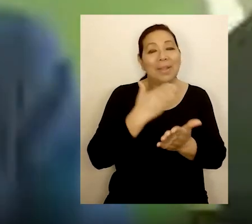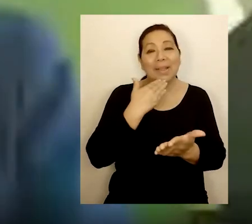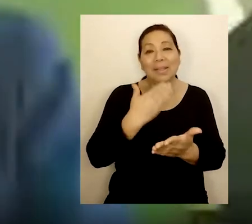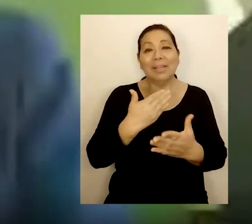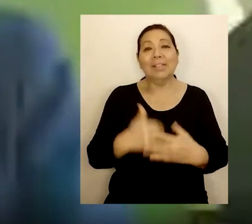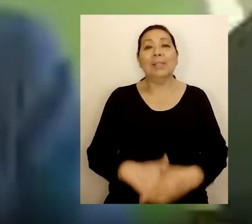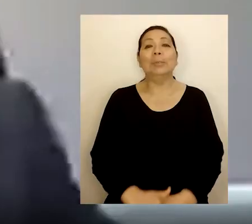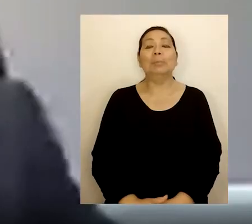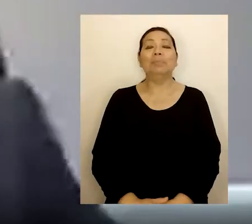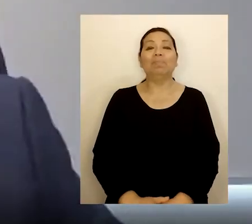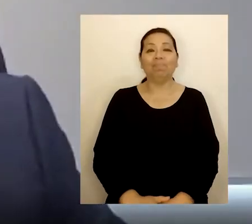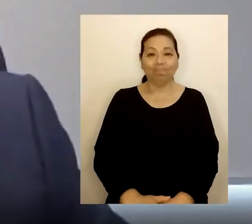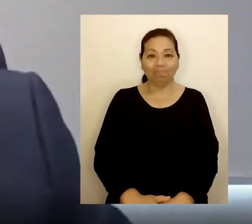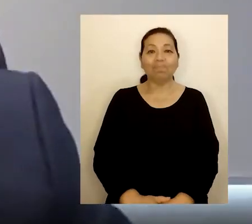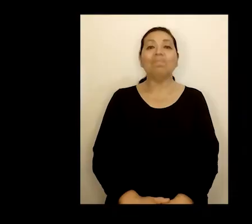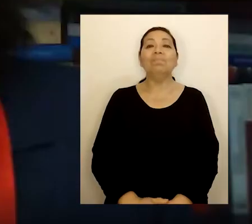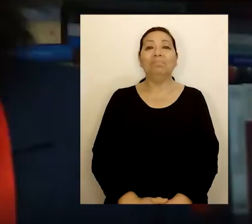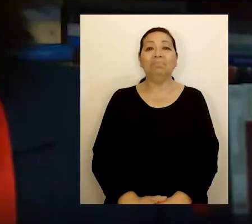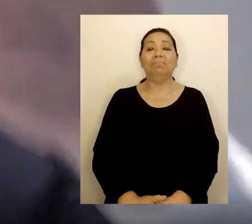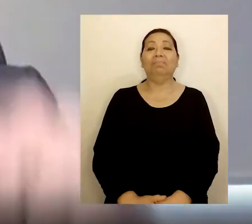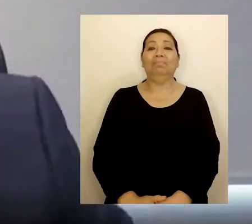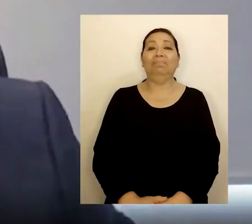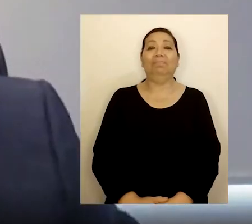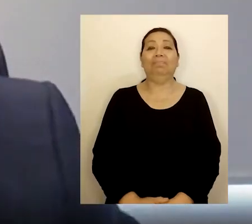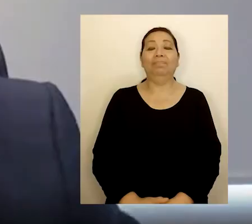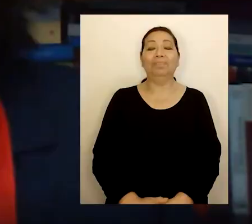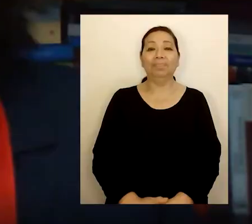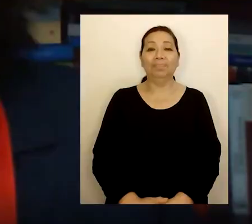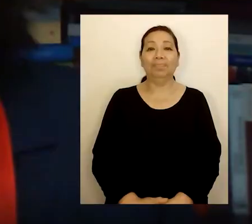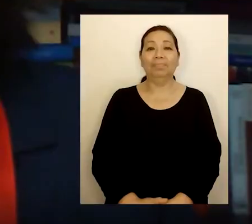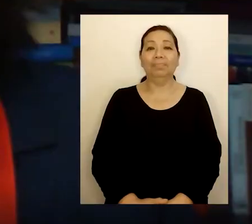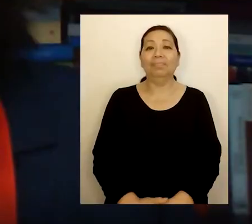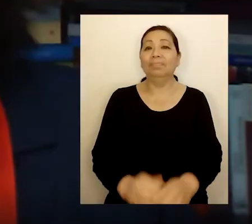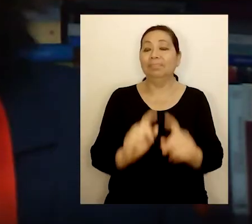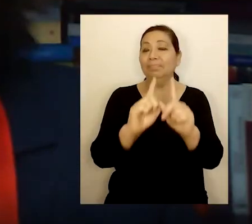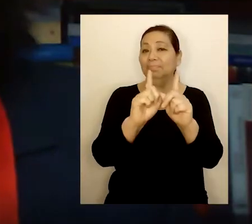Gracias. Muy bien, vamos a...